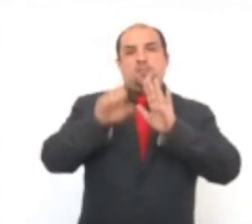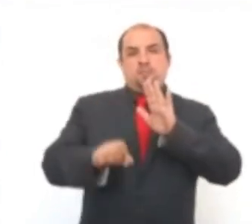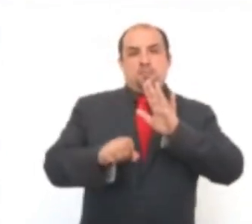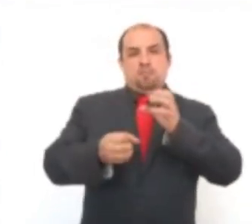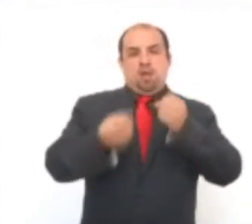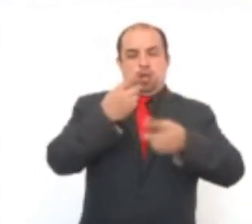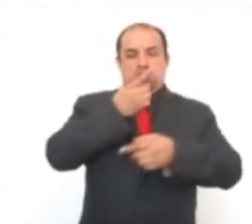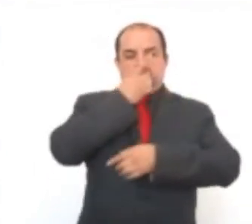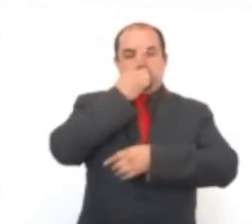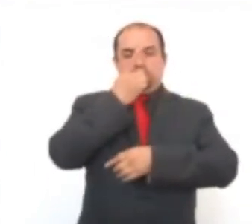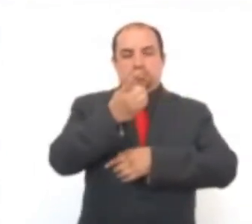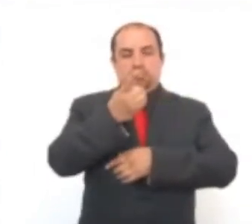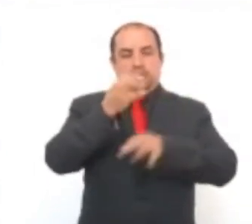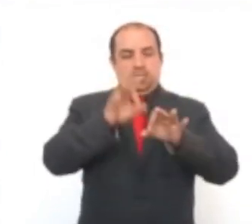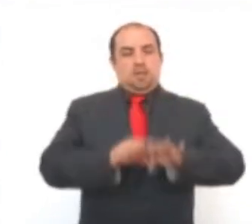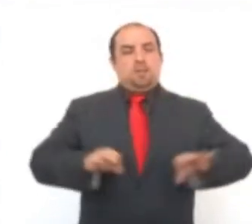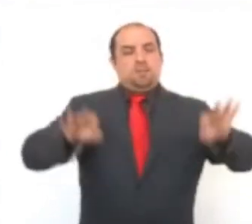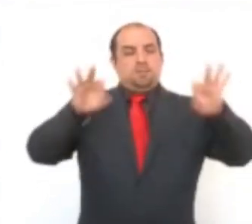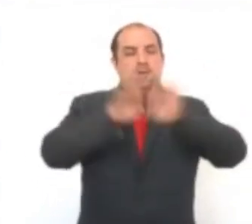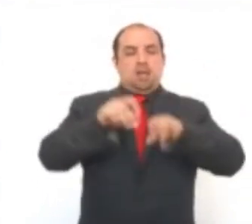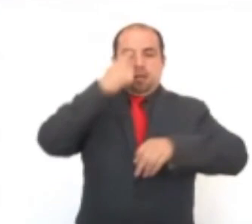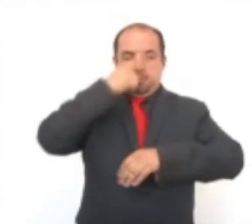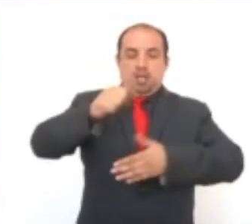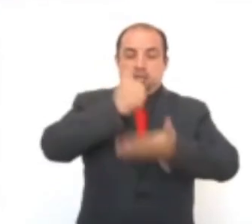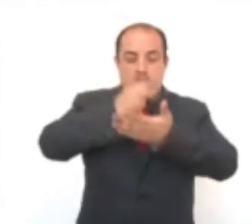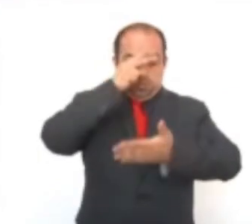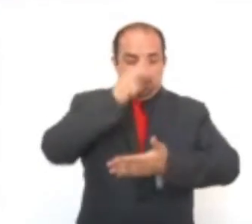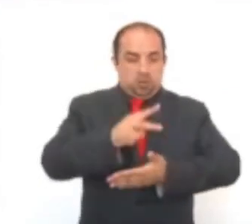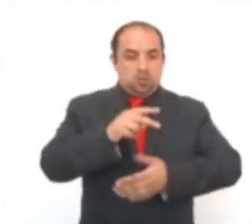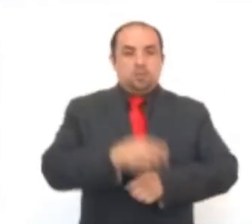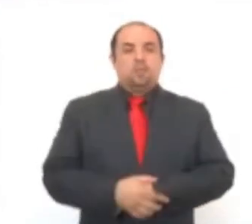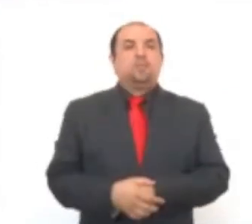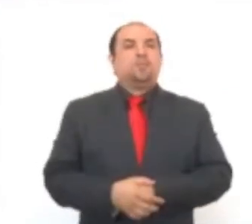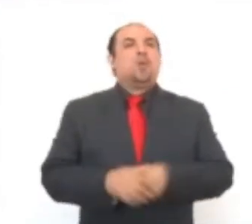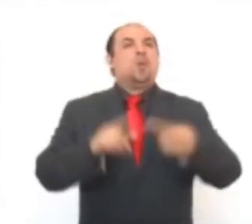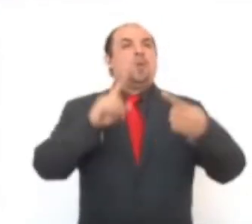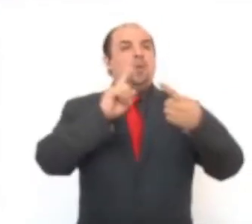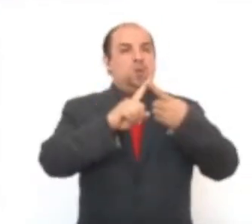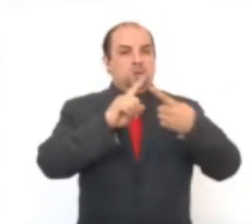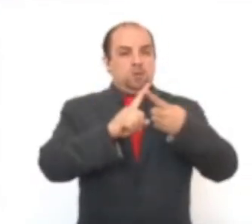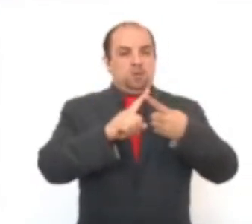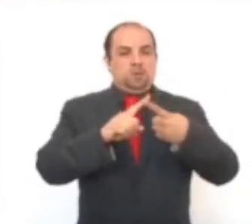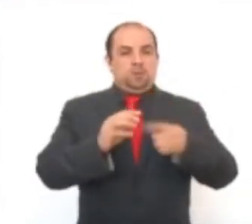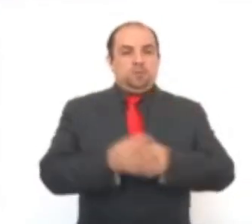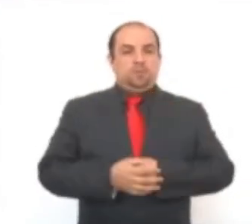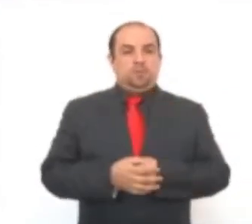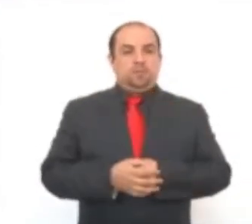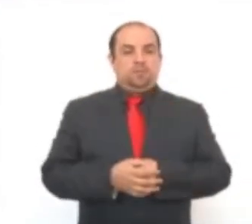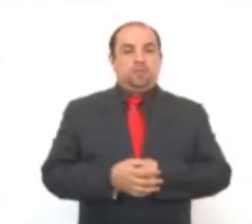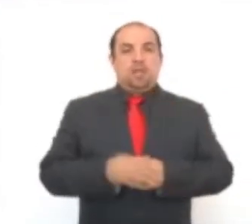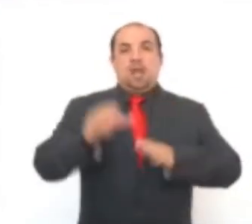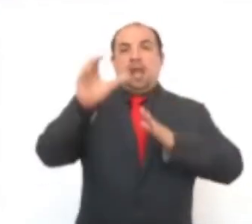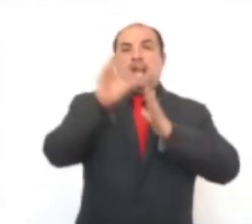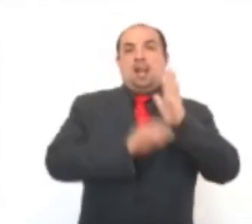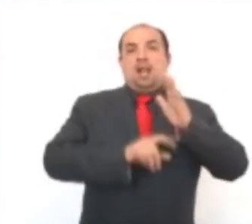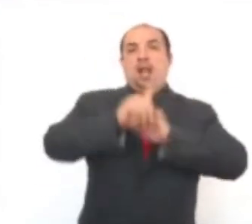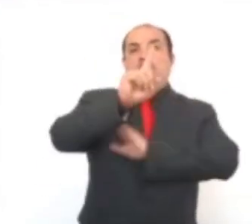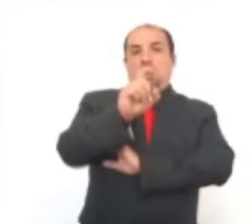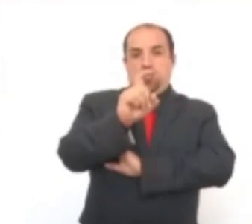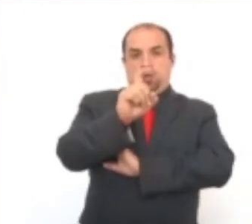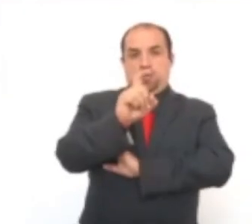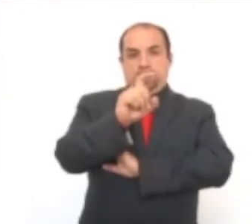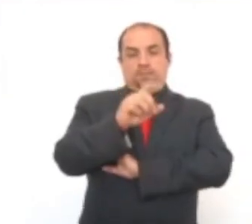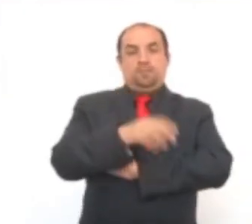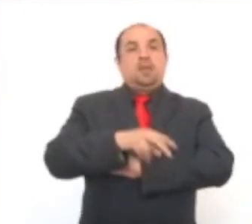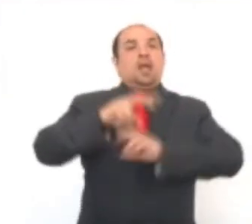nos parecen de gran relevancia para la Ciudad de México. El primero es el de la agenda hídrica.